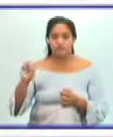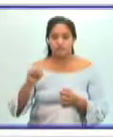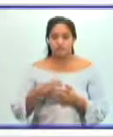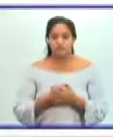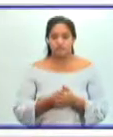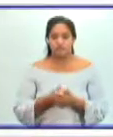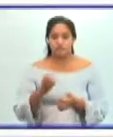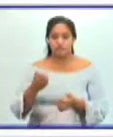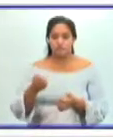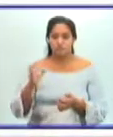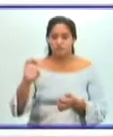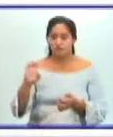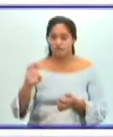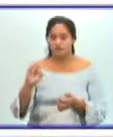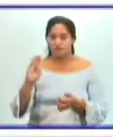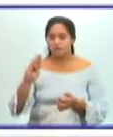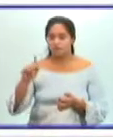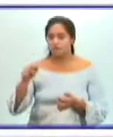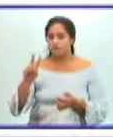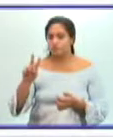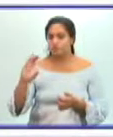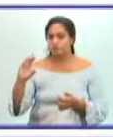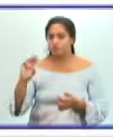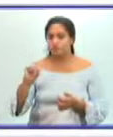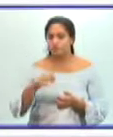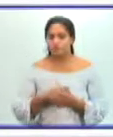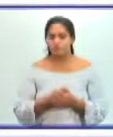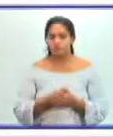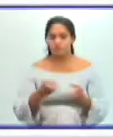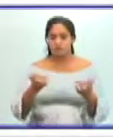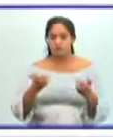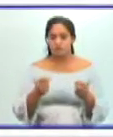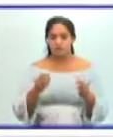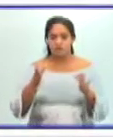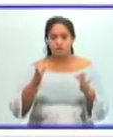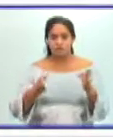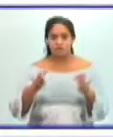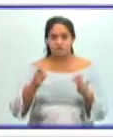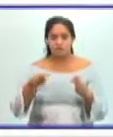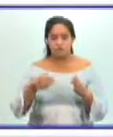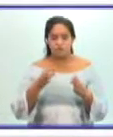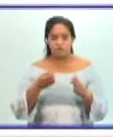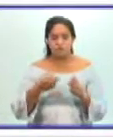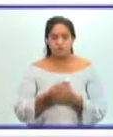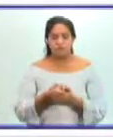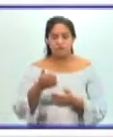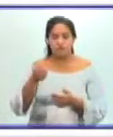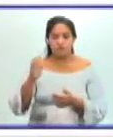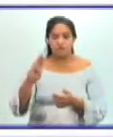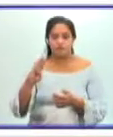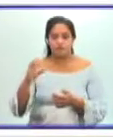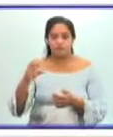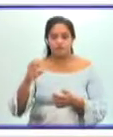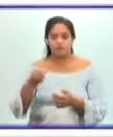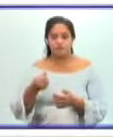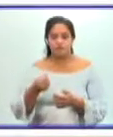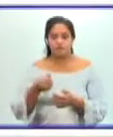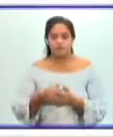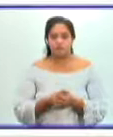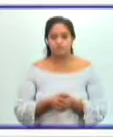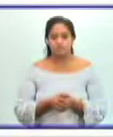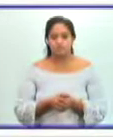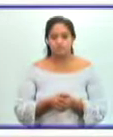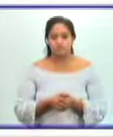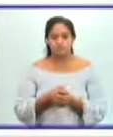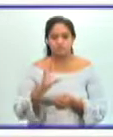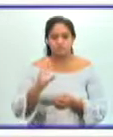centímetros, calcula las longitudes de los lados del paralelogramo ABCD. Estamos hablando de